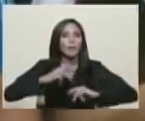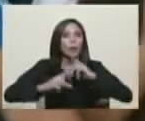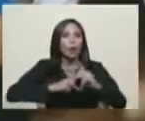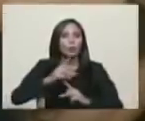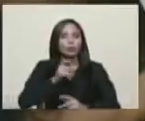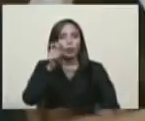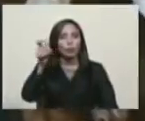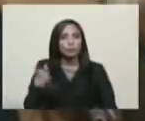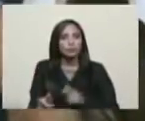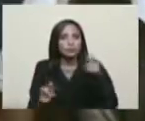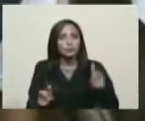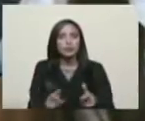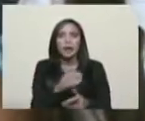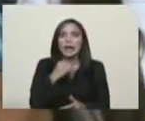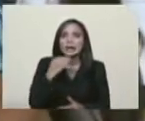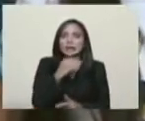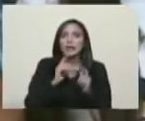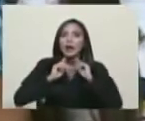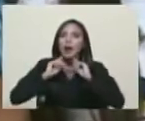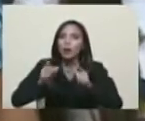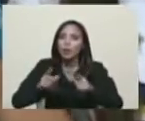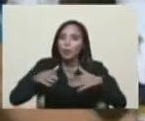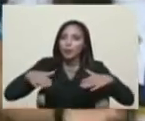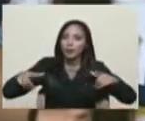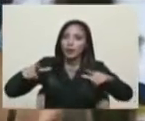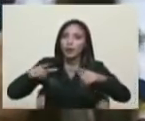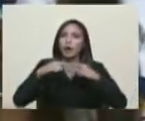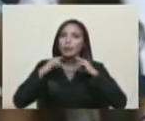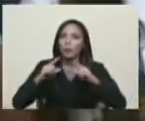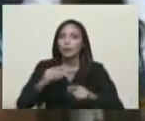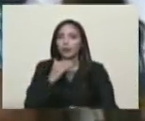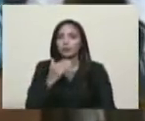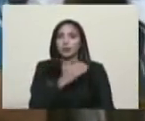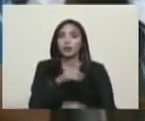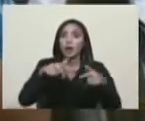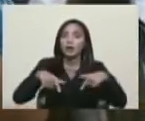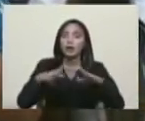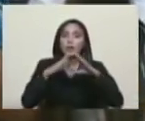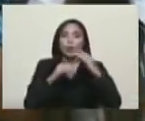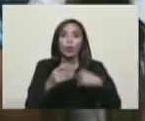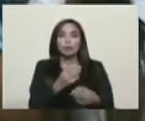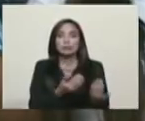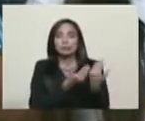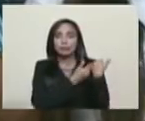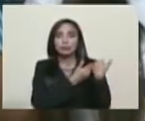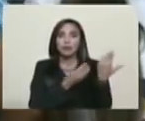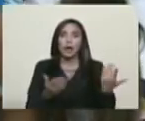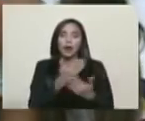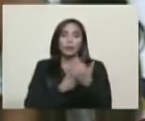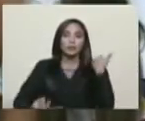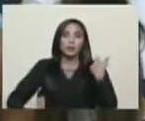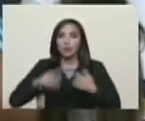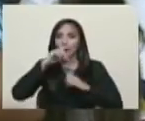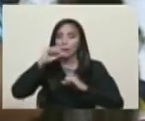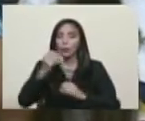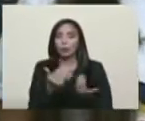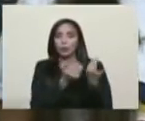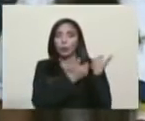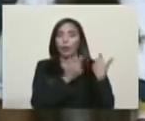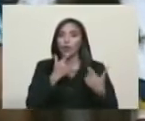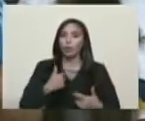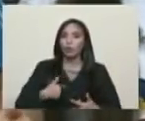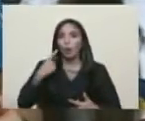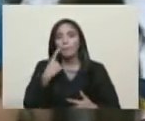Paula Correa, escasos metros de la autopista regional del centro. Aquí estamos, cumpliendo una instrucción, una tarea que nos diera el presidente Nicolás Maduro. En primer